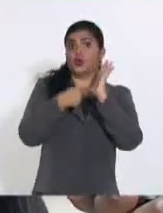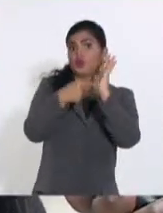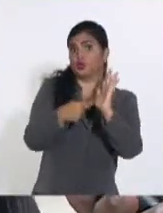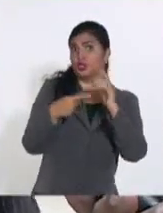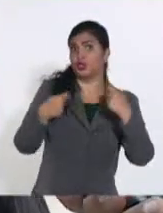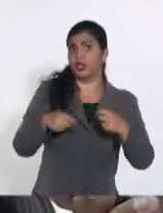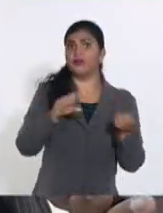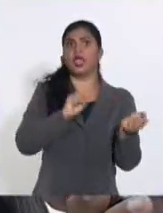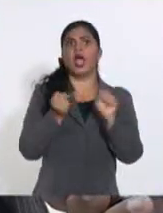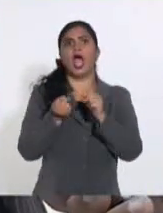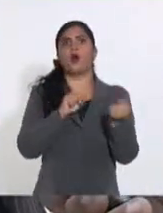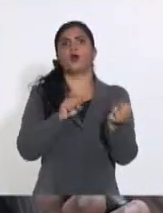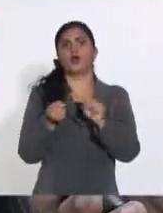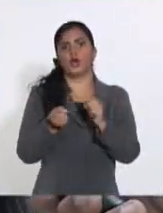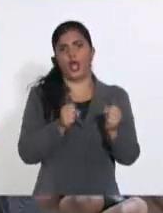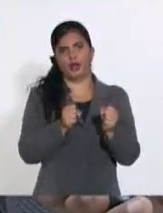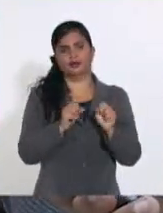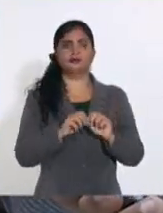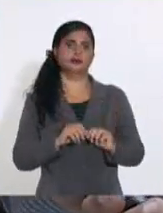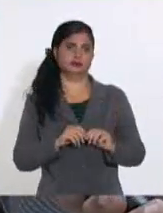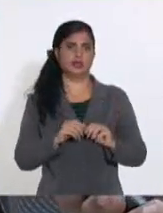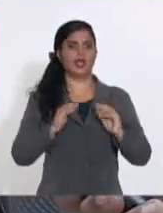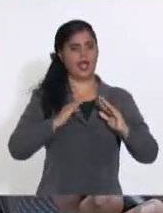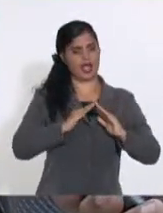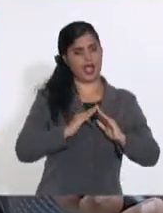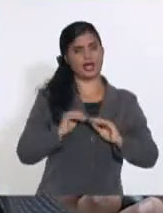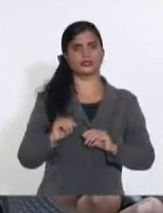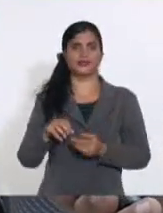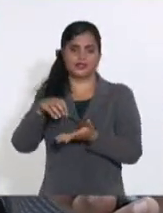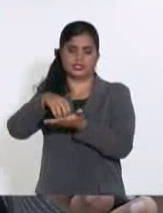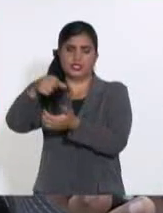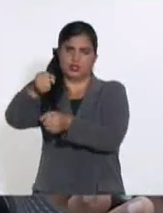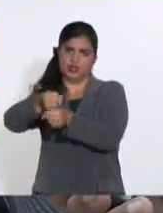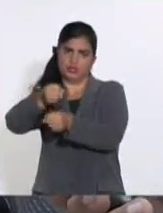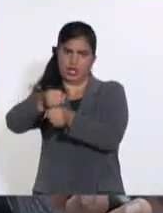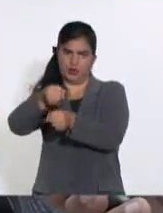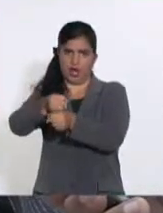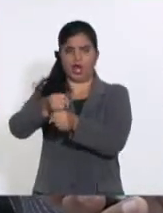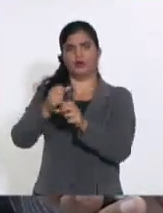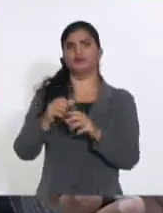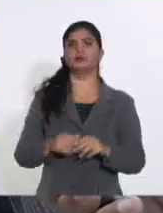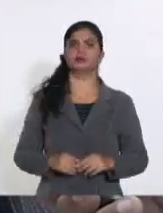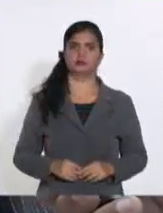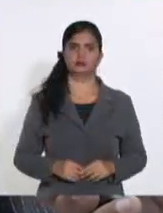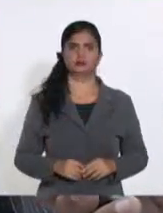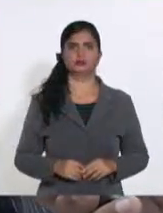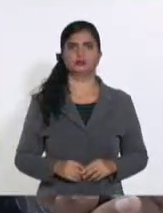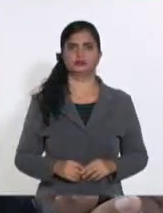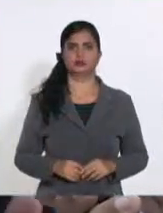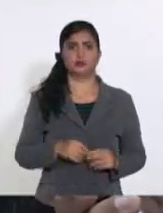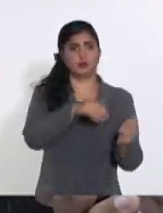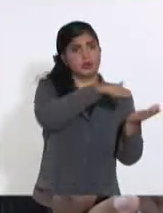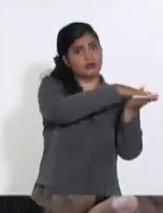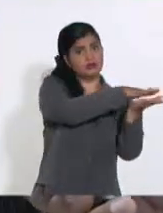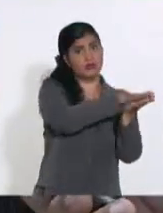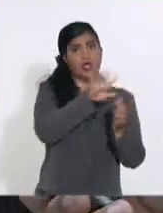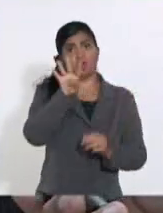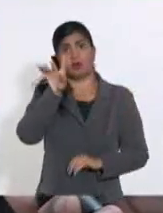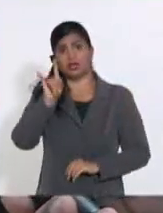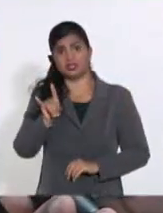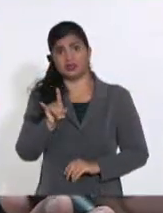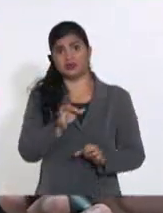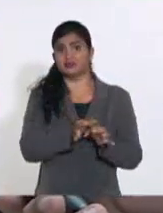que ya tenemos prácticamente en servicio estamos llevamos prácticamente a la hora de la máxima demanda con un nivel de reserva muy bajo que